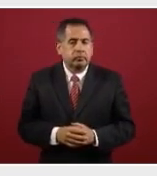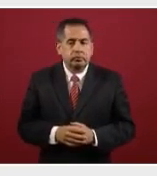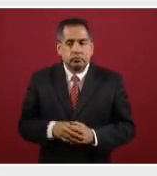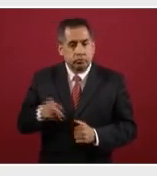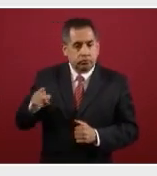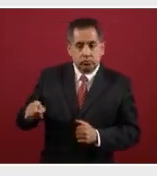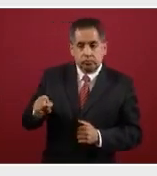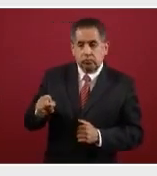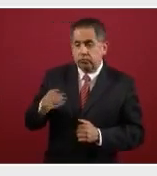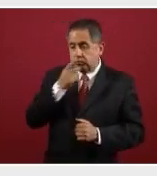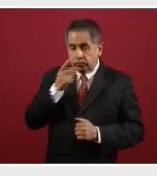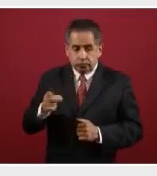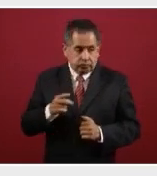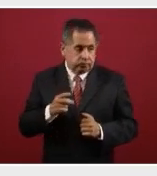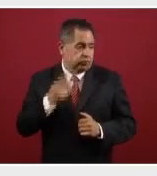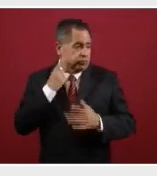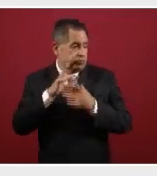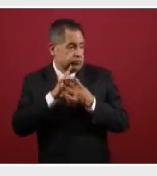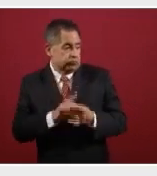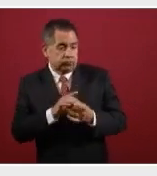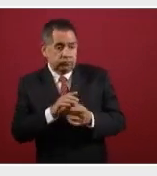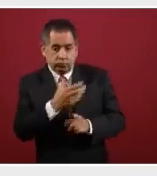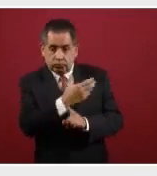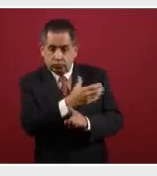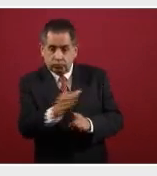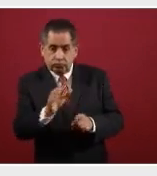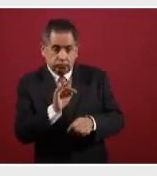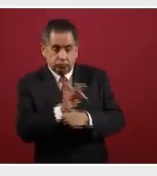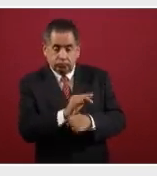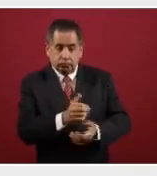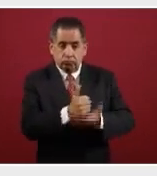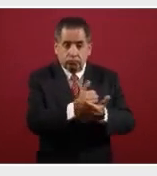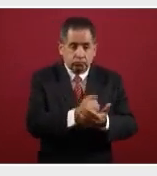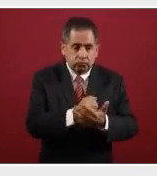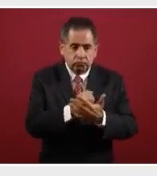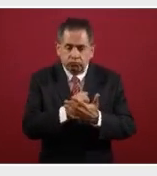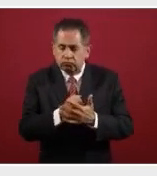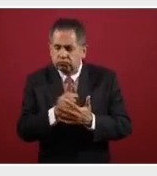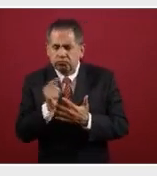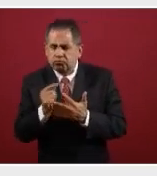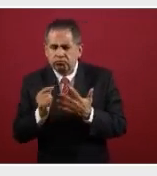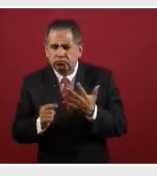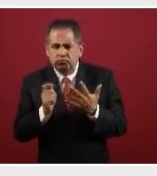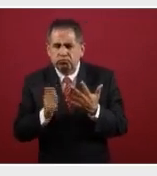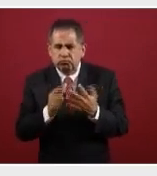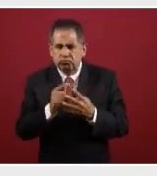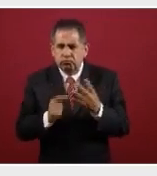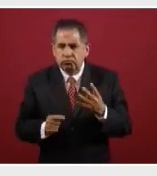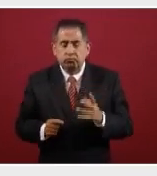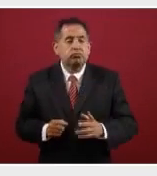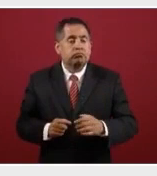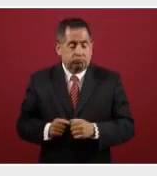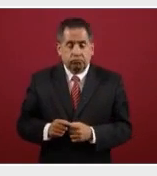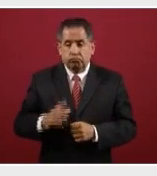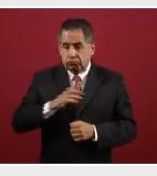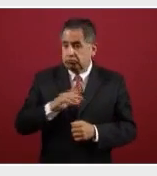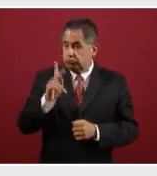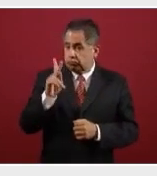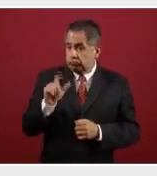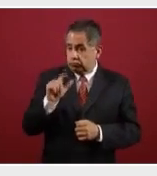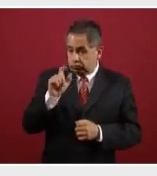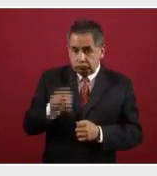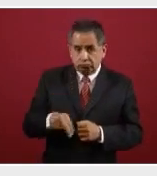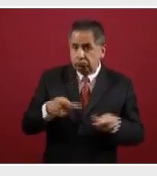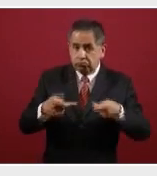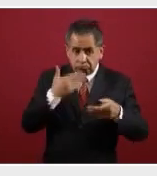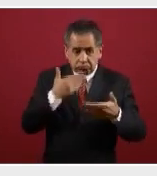decía que las políticas para el campo en México se caracterizaba por lo siguiente, que había estrategias que apoyaban a los